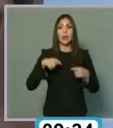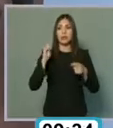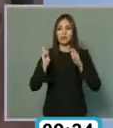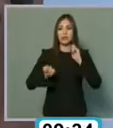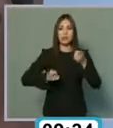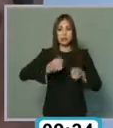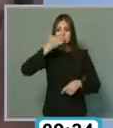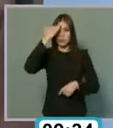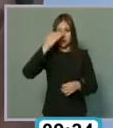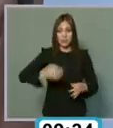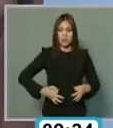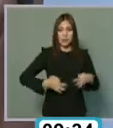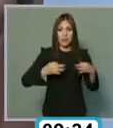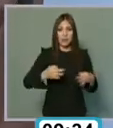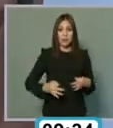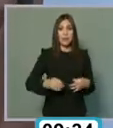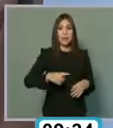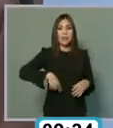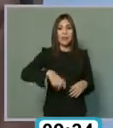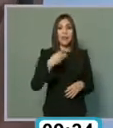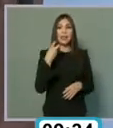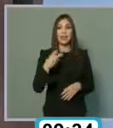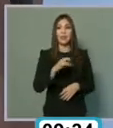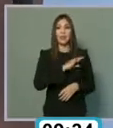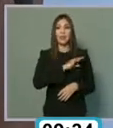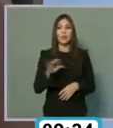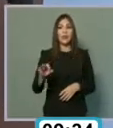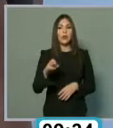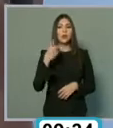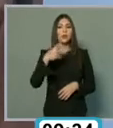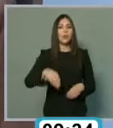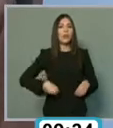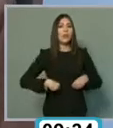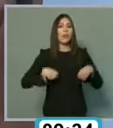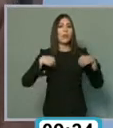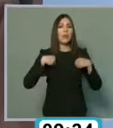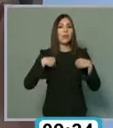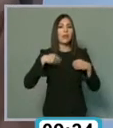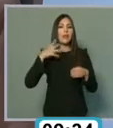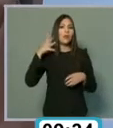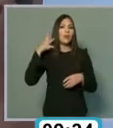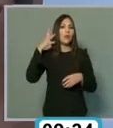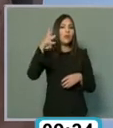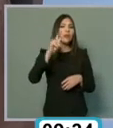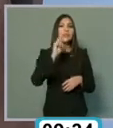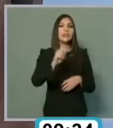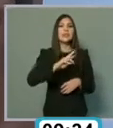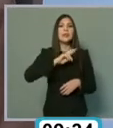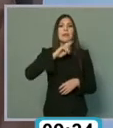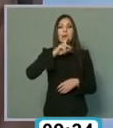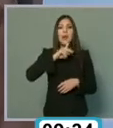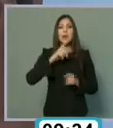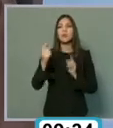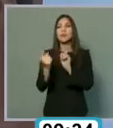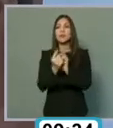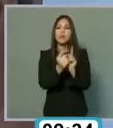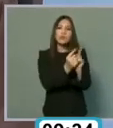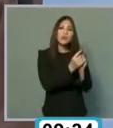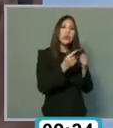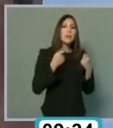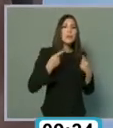tiene introyectadas, le permite un transcurso en su vida, tanto a nivel personal como social, mucho